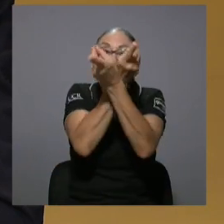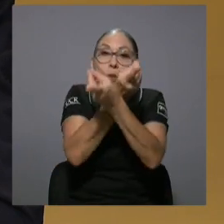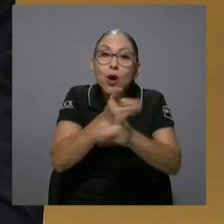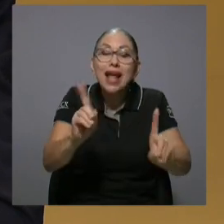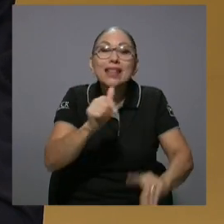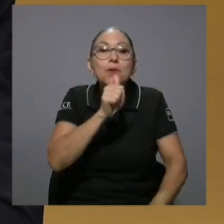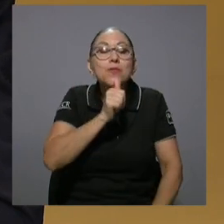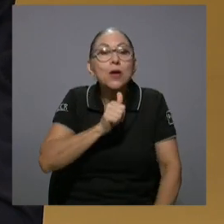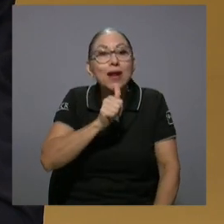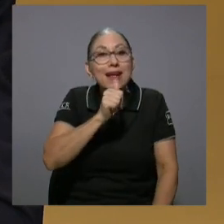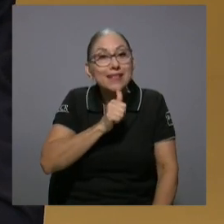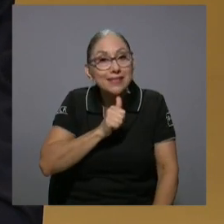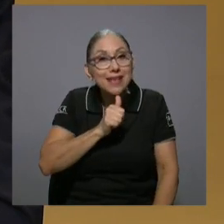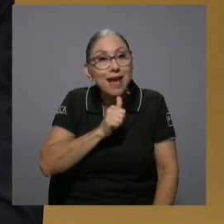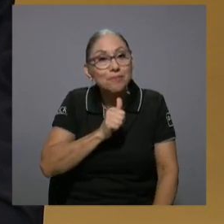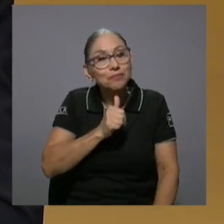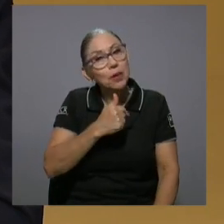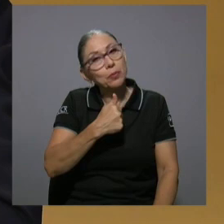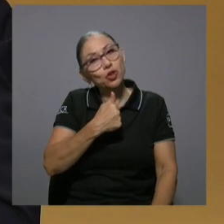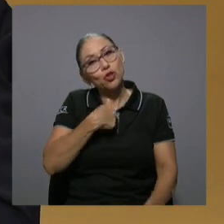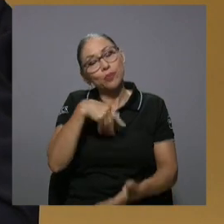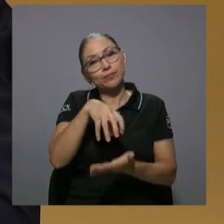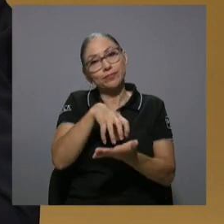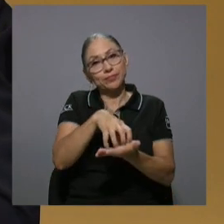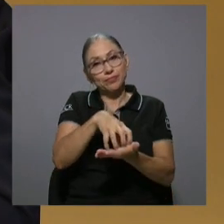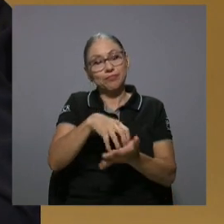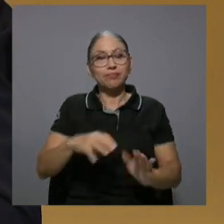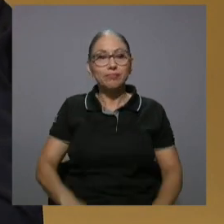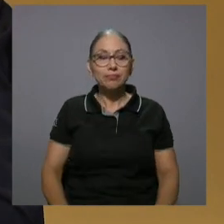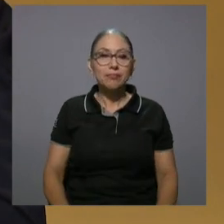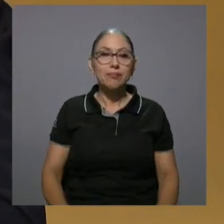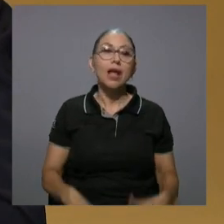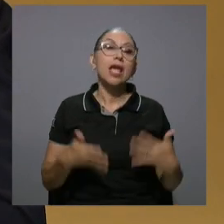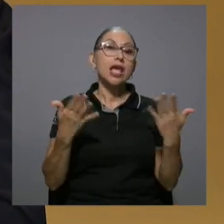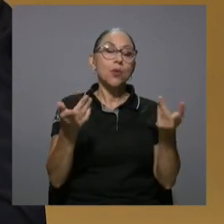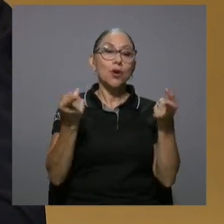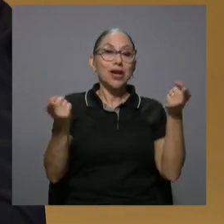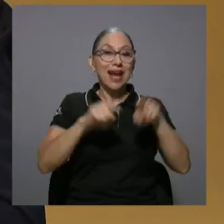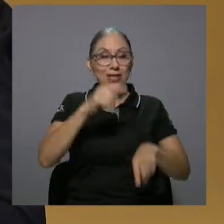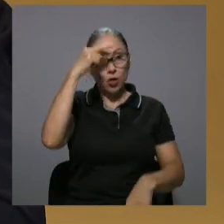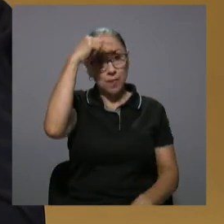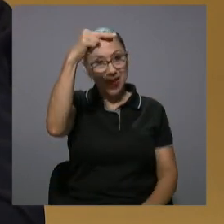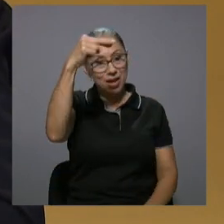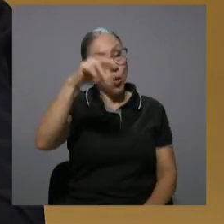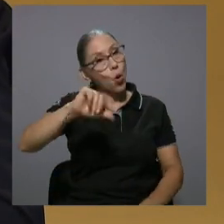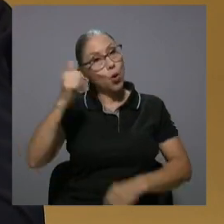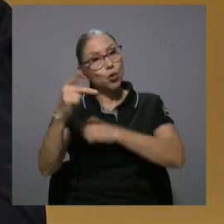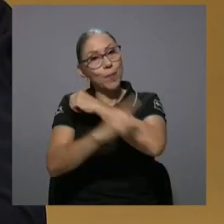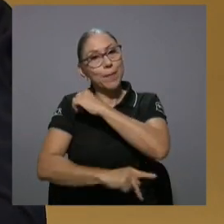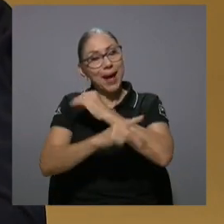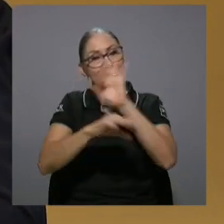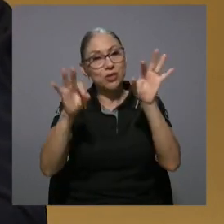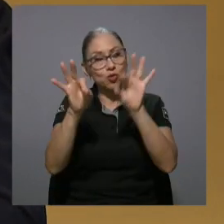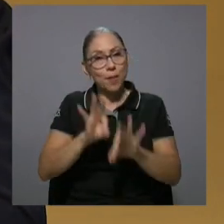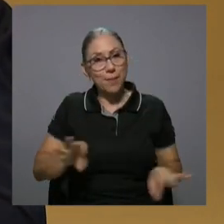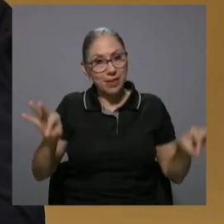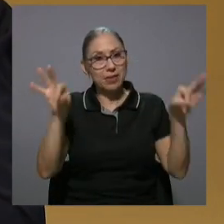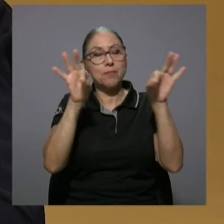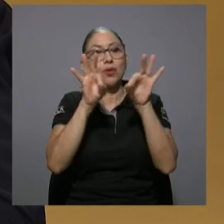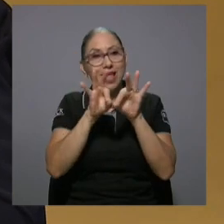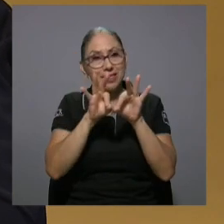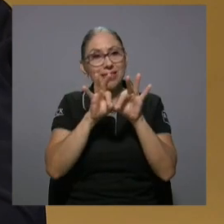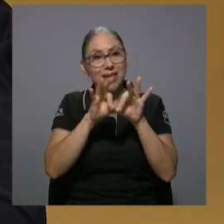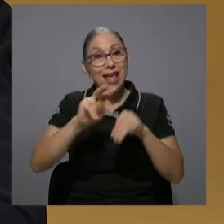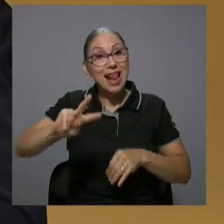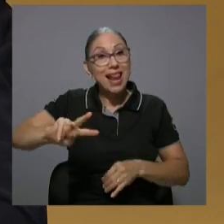mis serias dudas, ¿verdad? Y bueno, en el caso de México, que es otro país sumamente importante, o sea, la